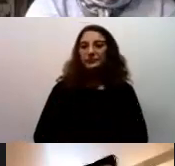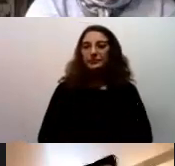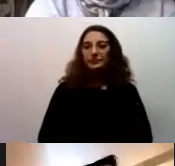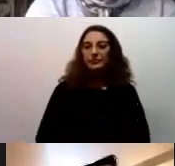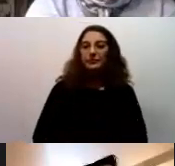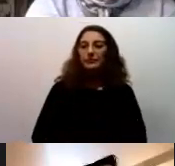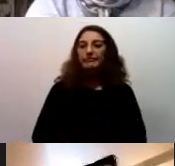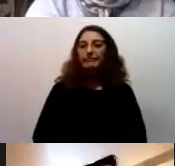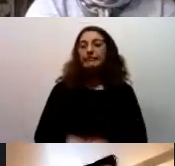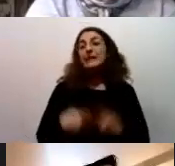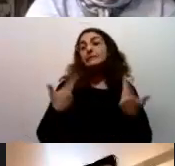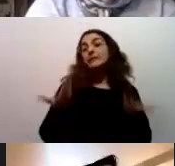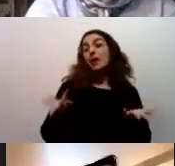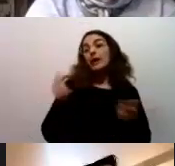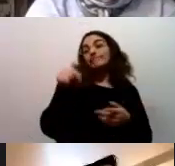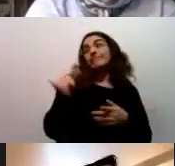estamos en esta situación.